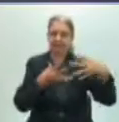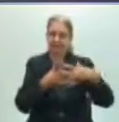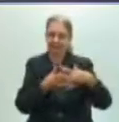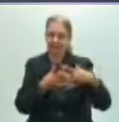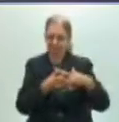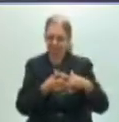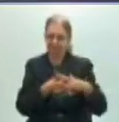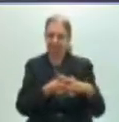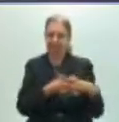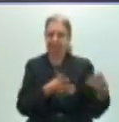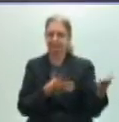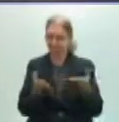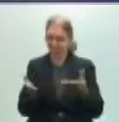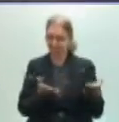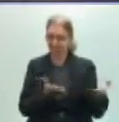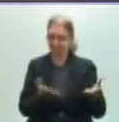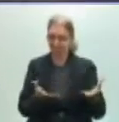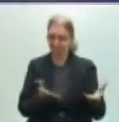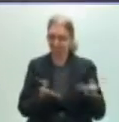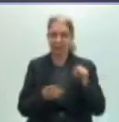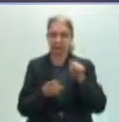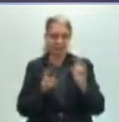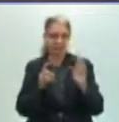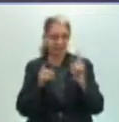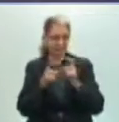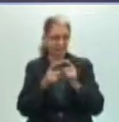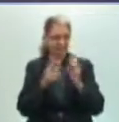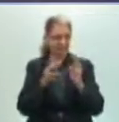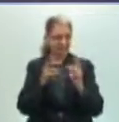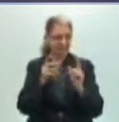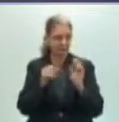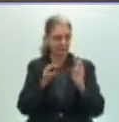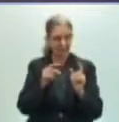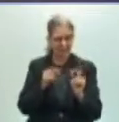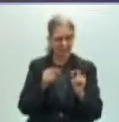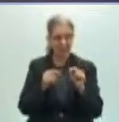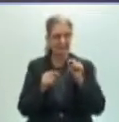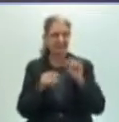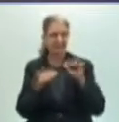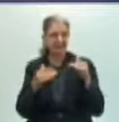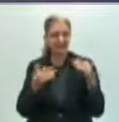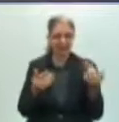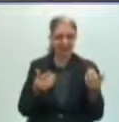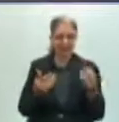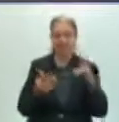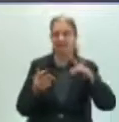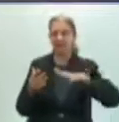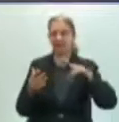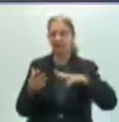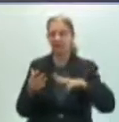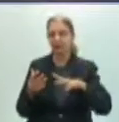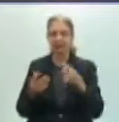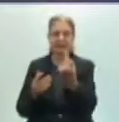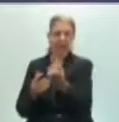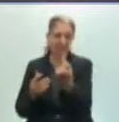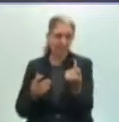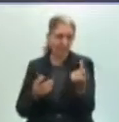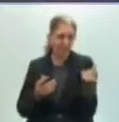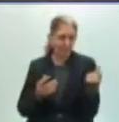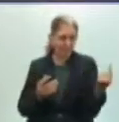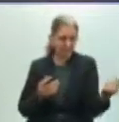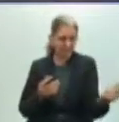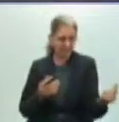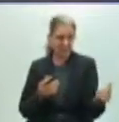que te van a permitir calcular el valor destinado a cada una de